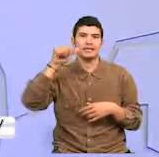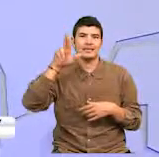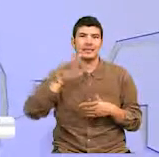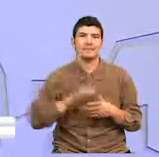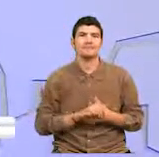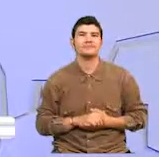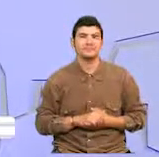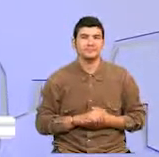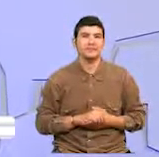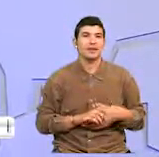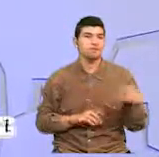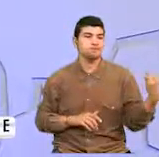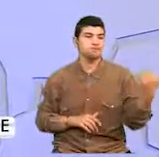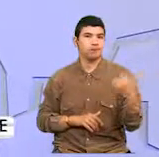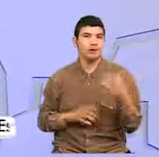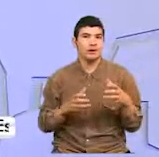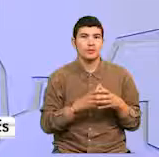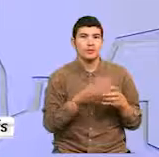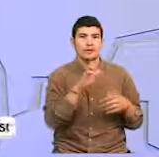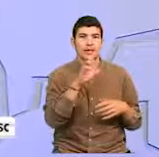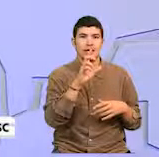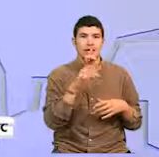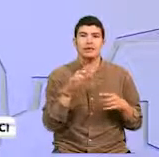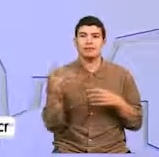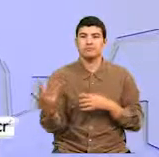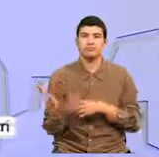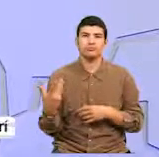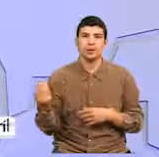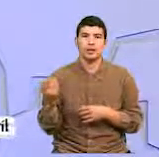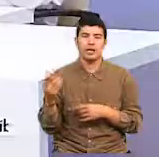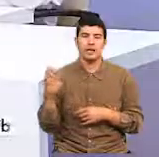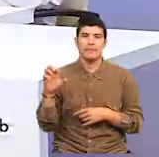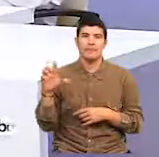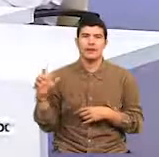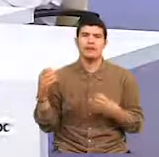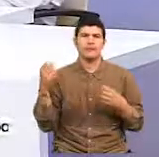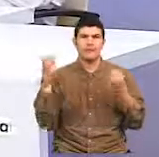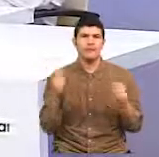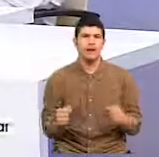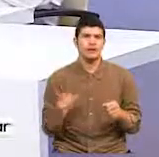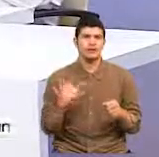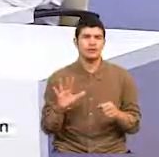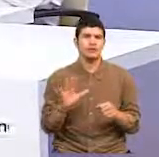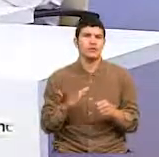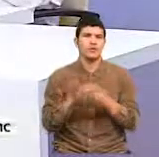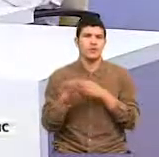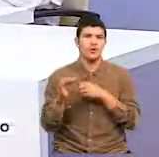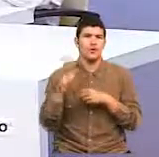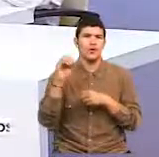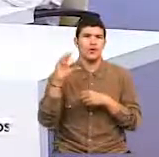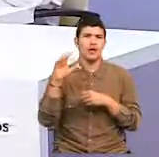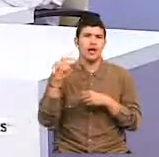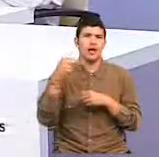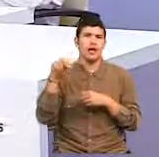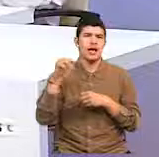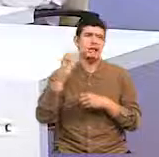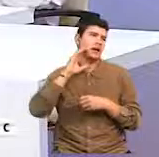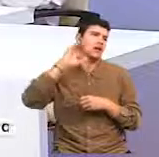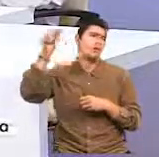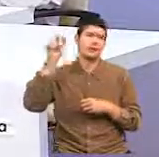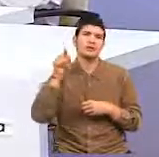general, la presencia del ELN y el EPL ha sido un poco fuerte, sobre todo en esa provincia de Ocaña, donde se han